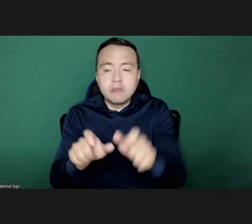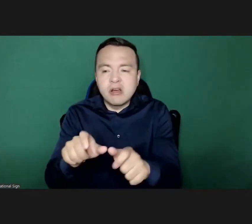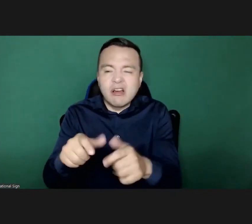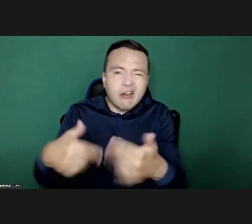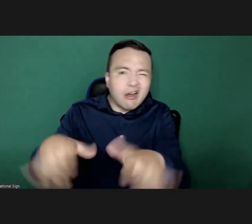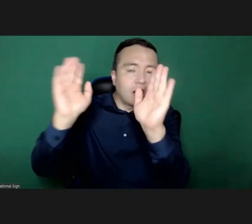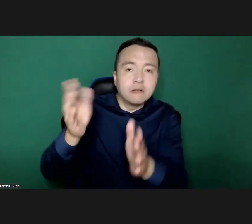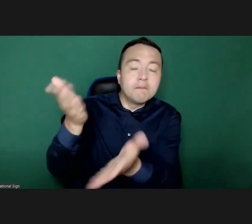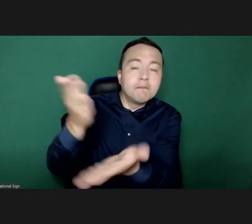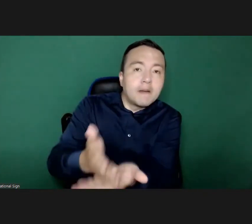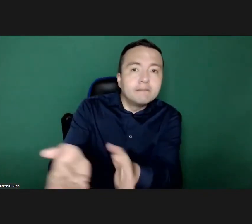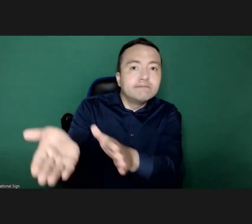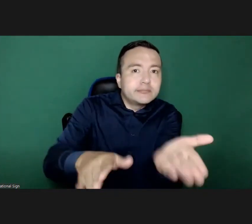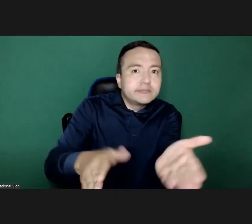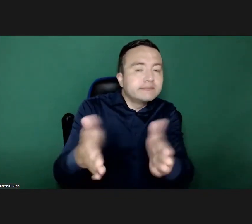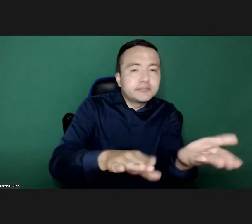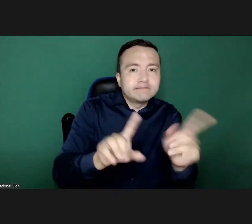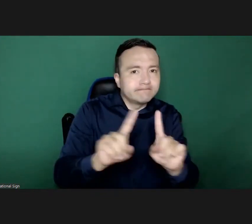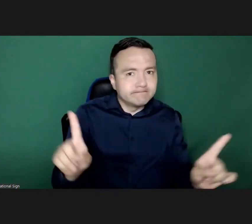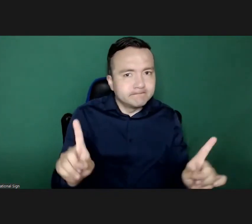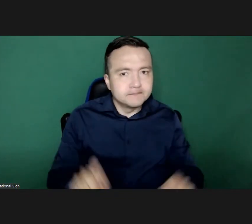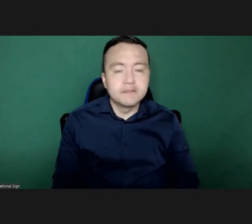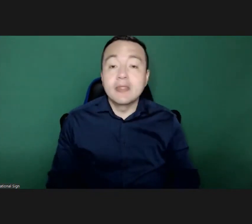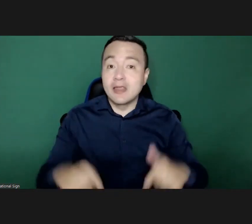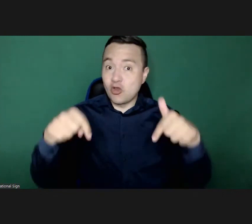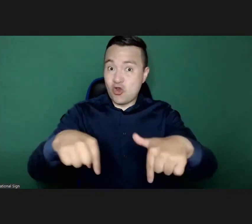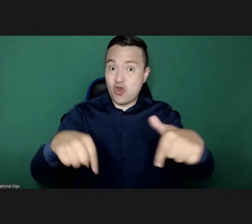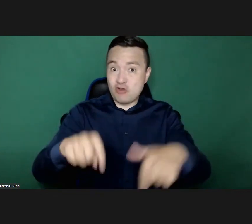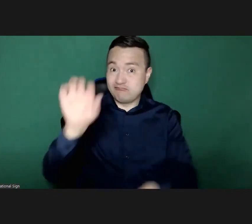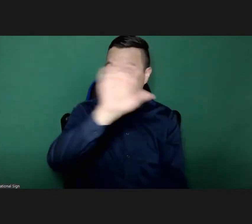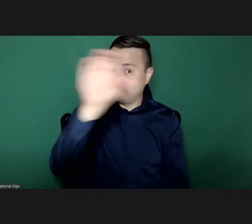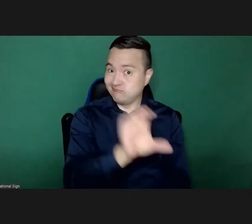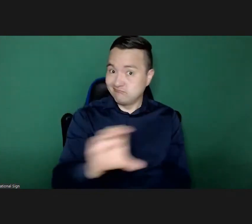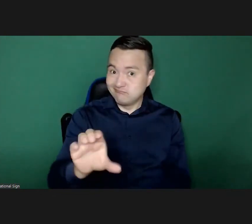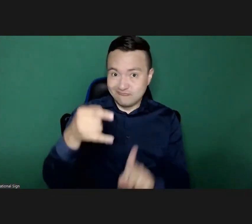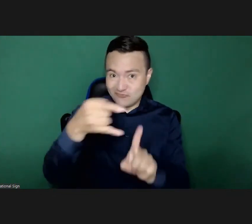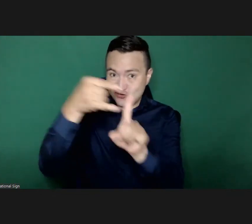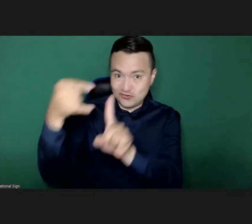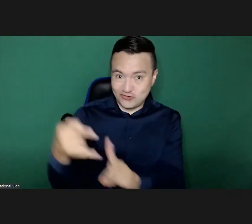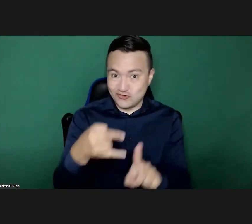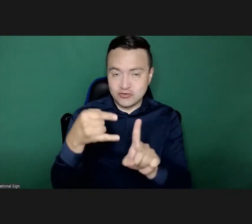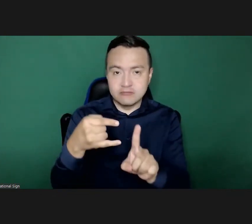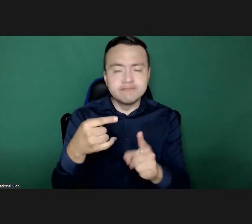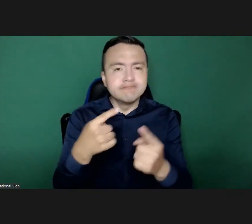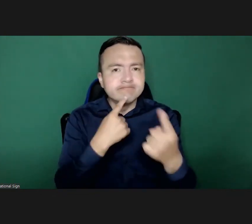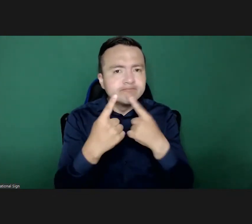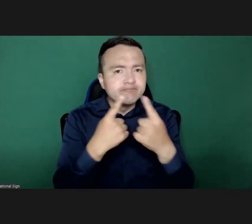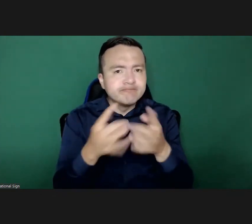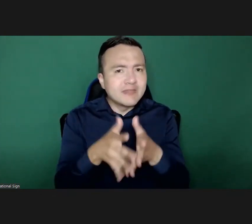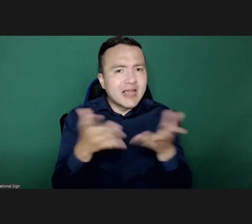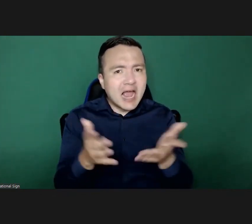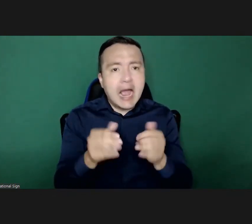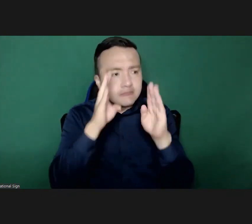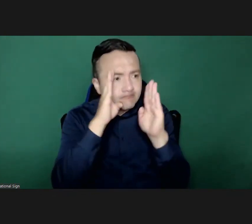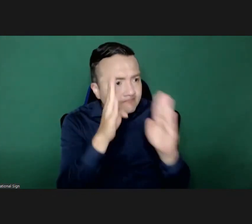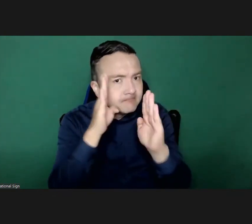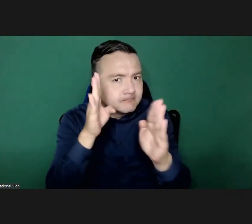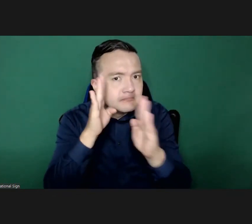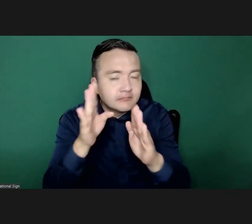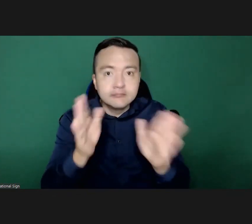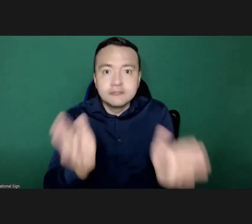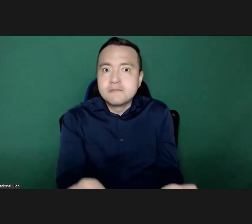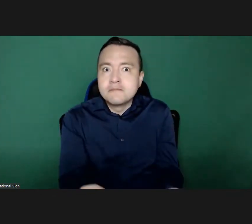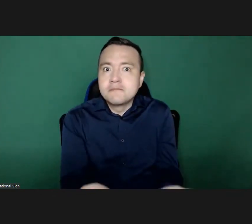resaltará cómo el acceso y la cobertura de salud universal puede mejorar los resultados para las personas con ENT,